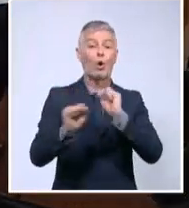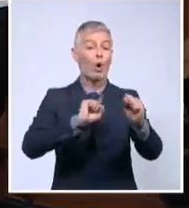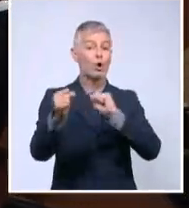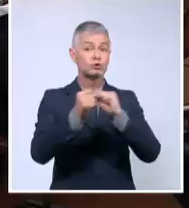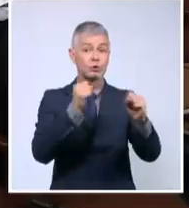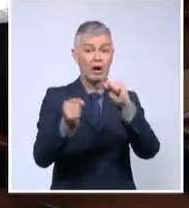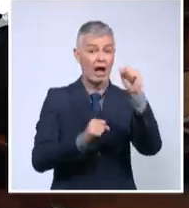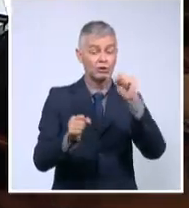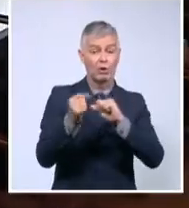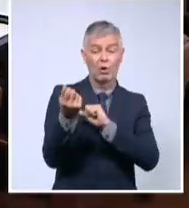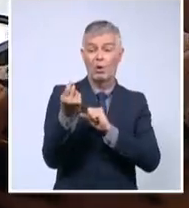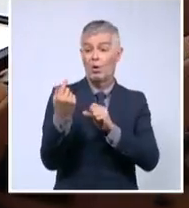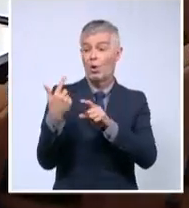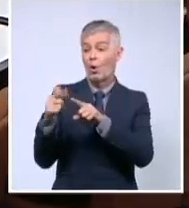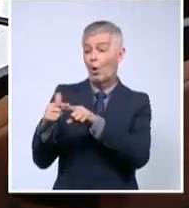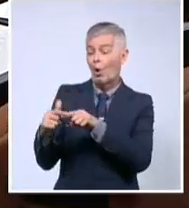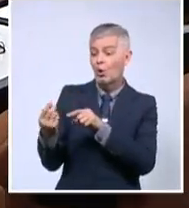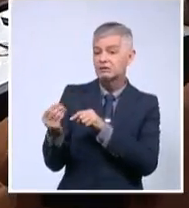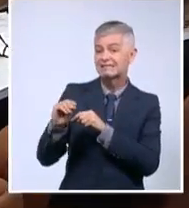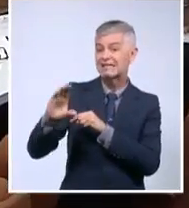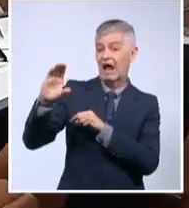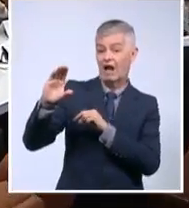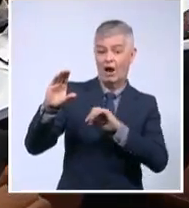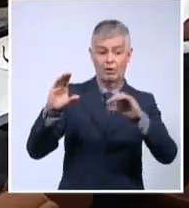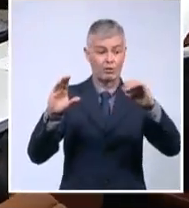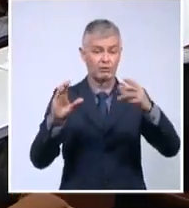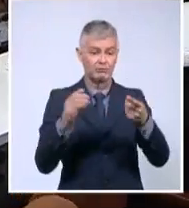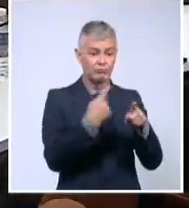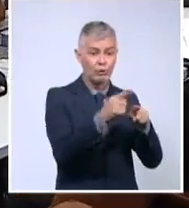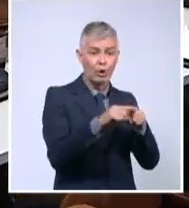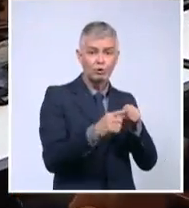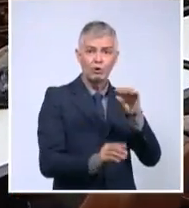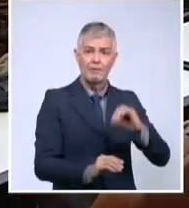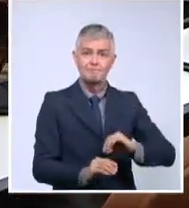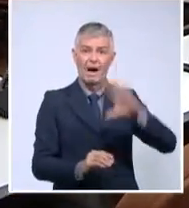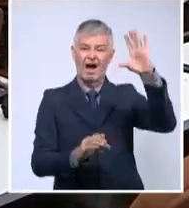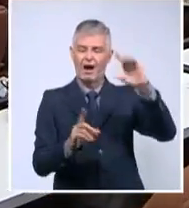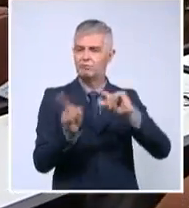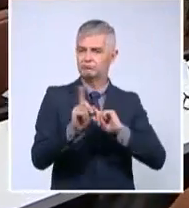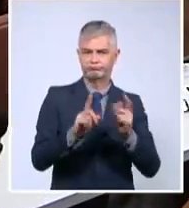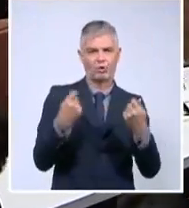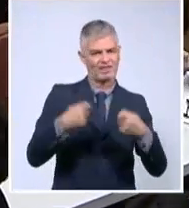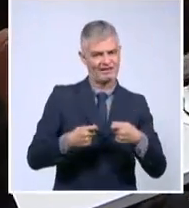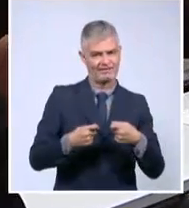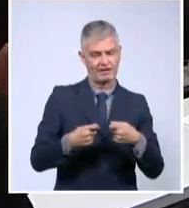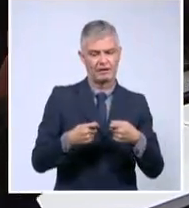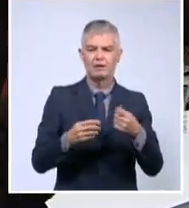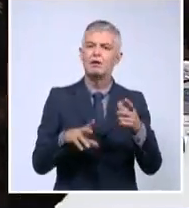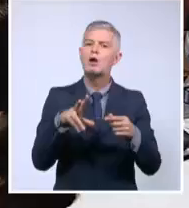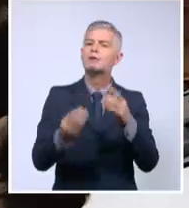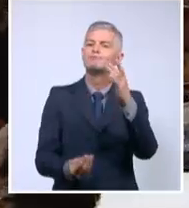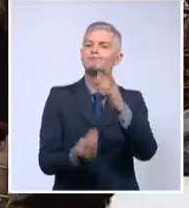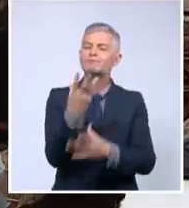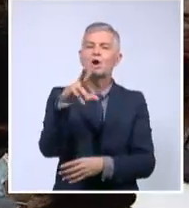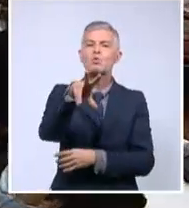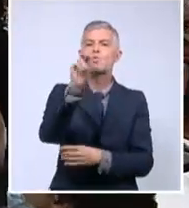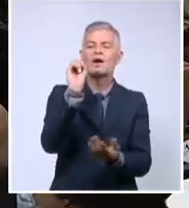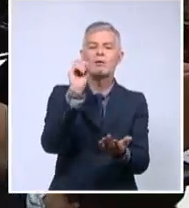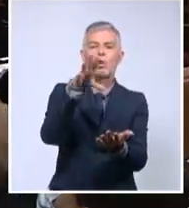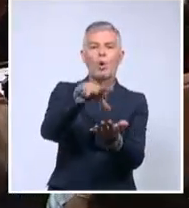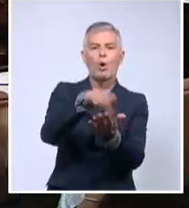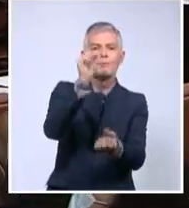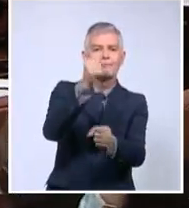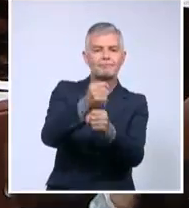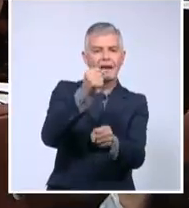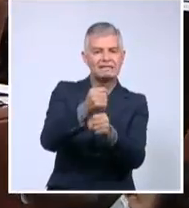exprese por encima de los niveles proyectados en el ordenamiento monetario, incentivando la generación de nuevos empleos, fundamentalmente